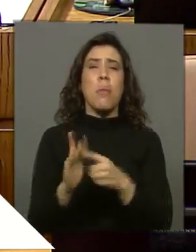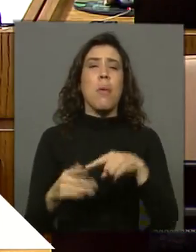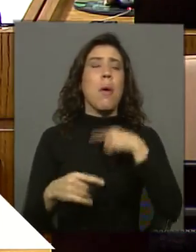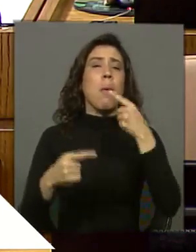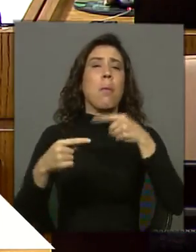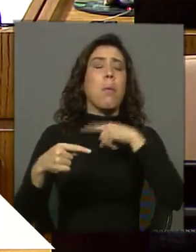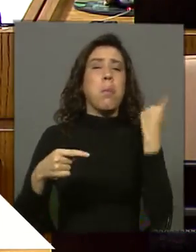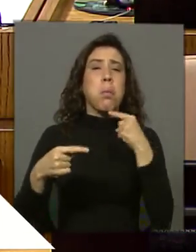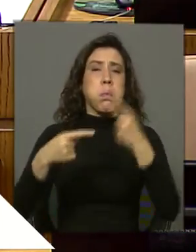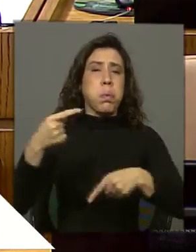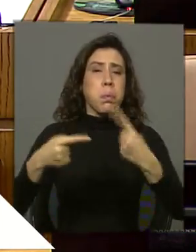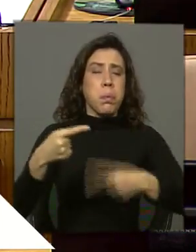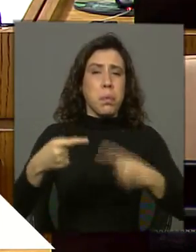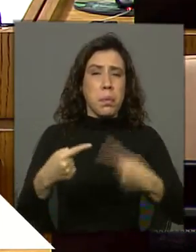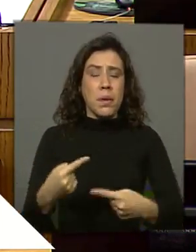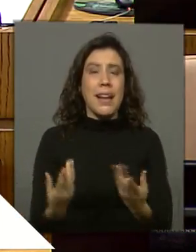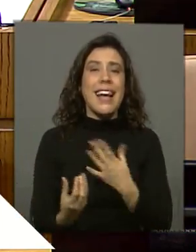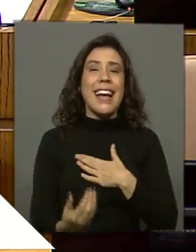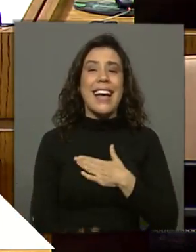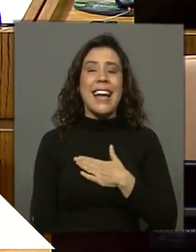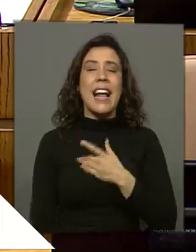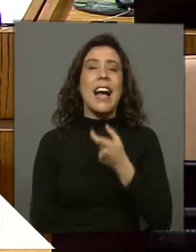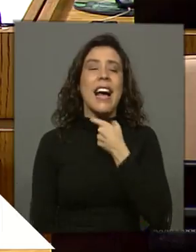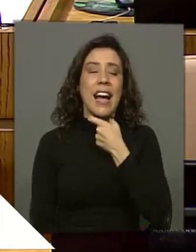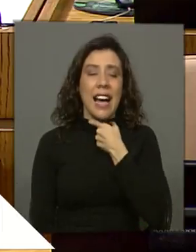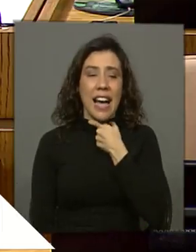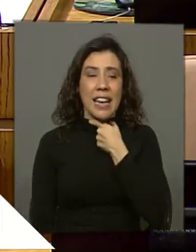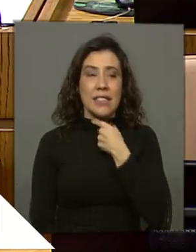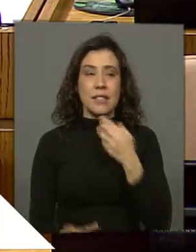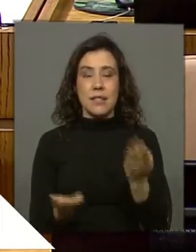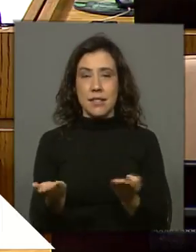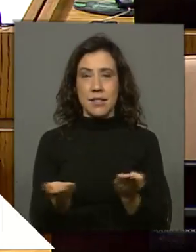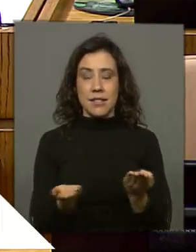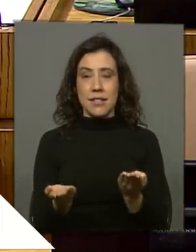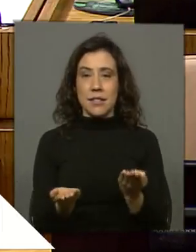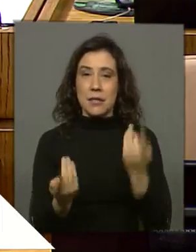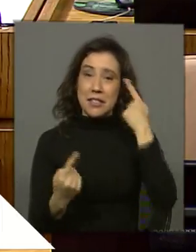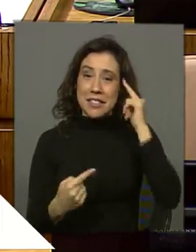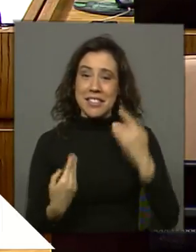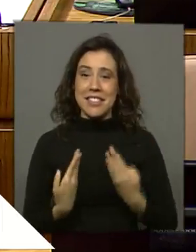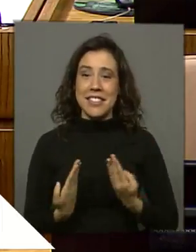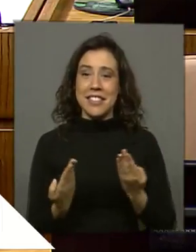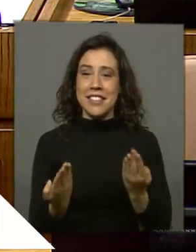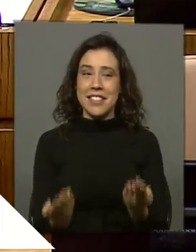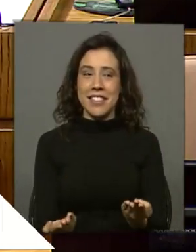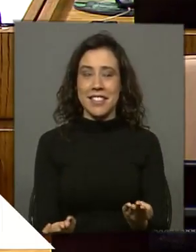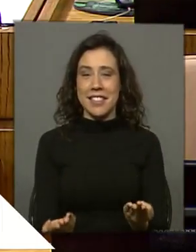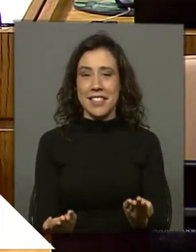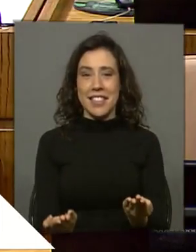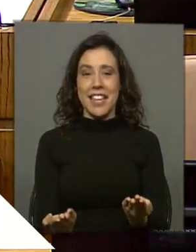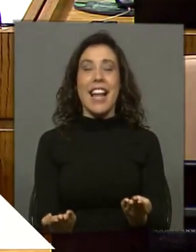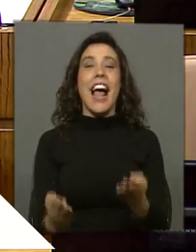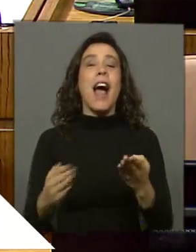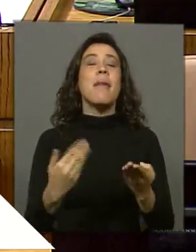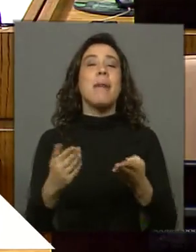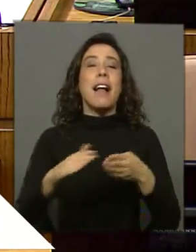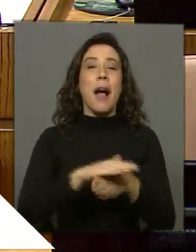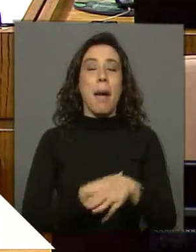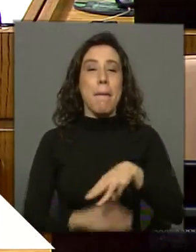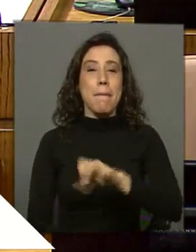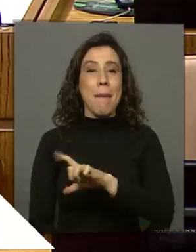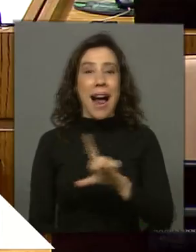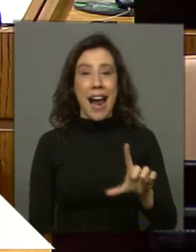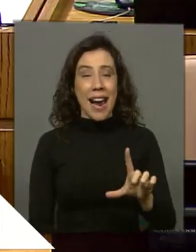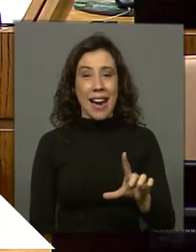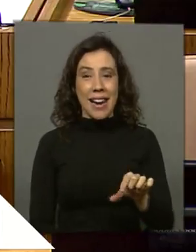y esta era que lo que quería hacerse era garantizar un servicio para acceder a el mall y para